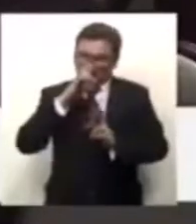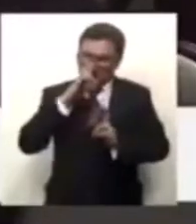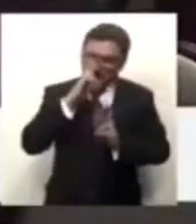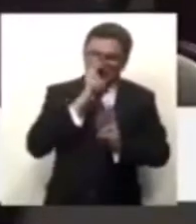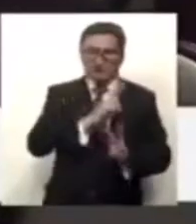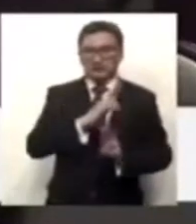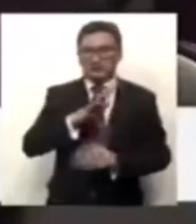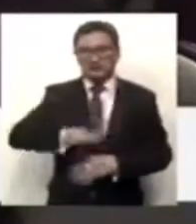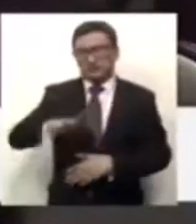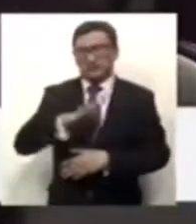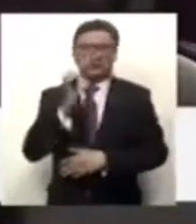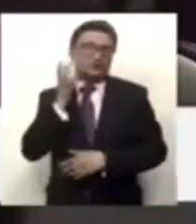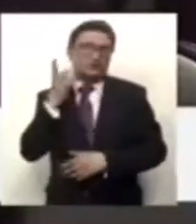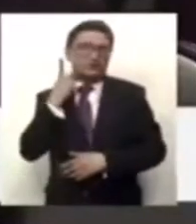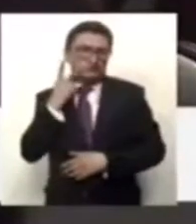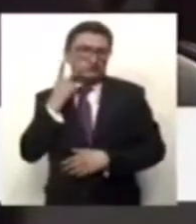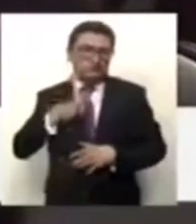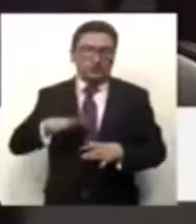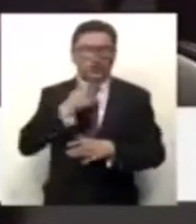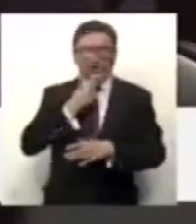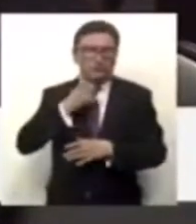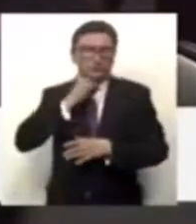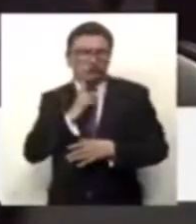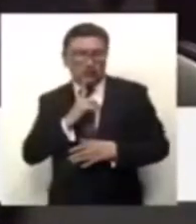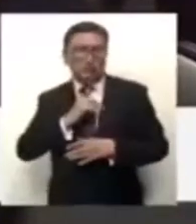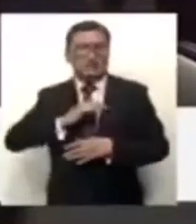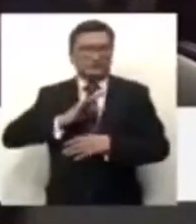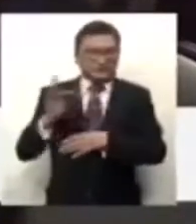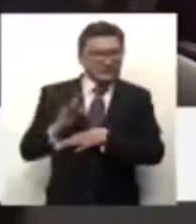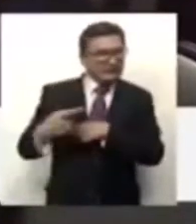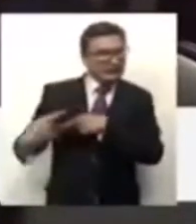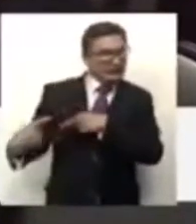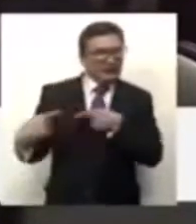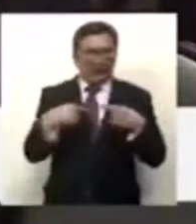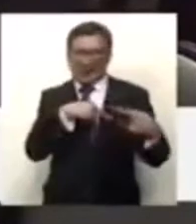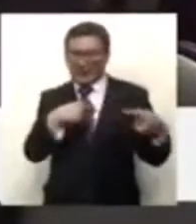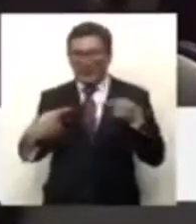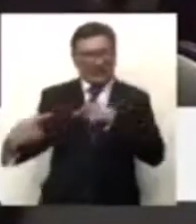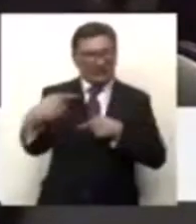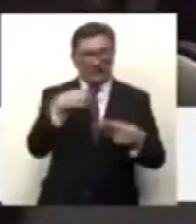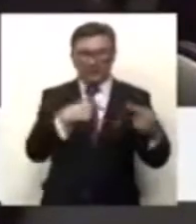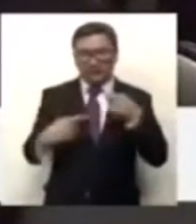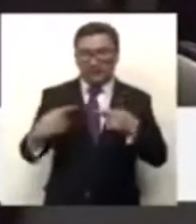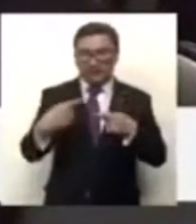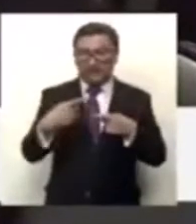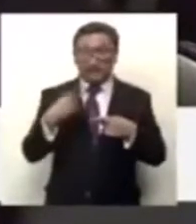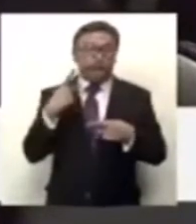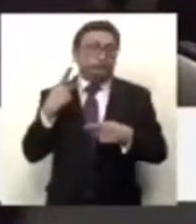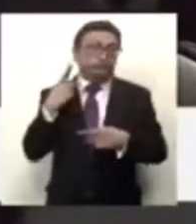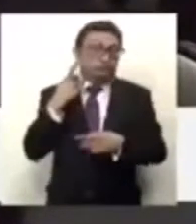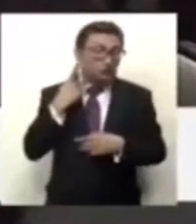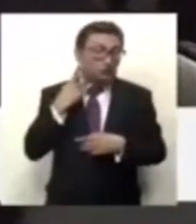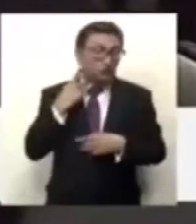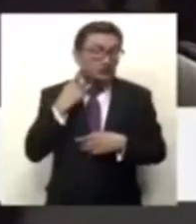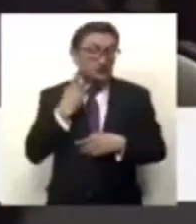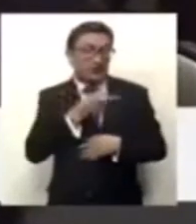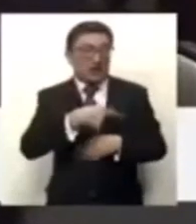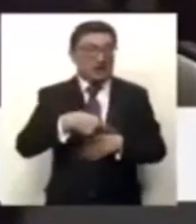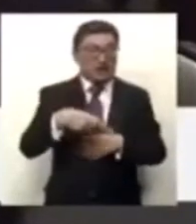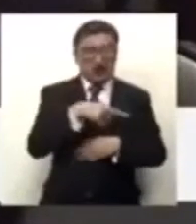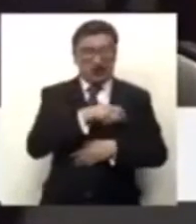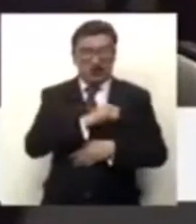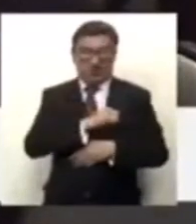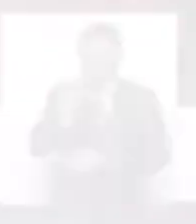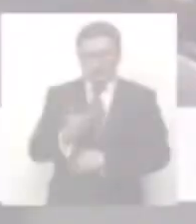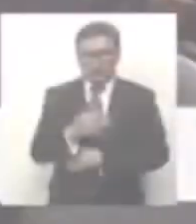y los diputados y diputadas nos podremos despedazar, pero la política baja y rancia se